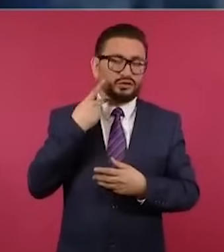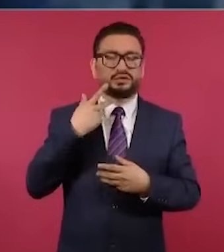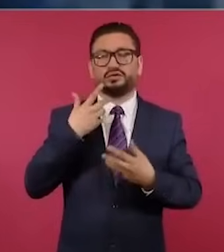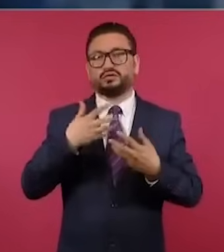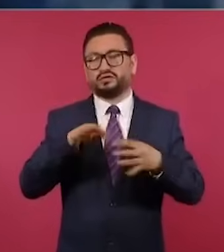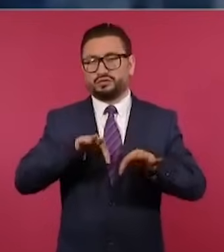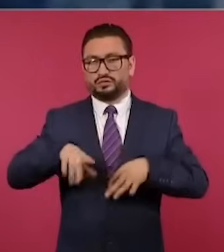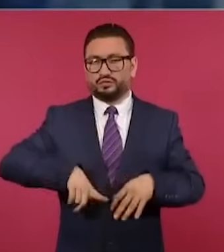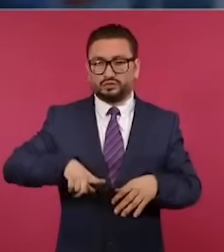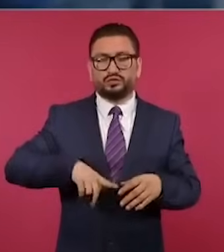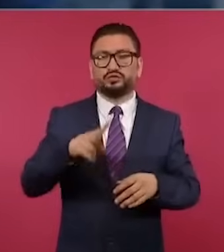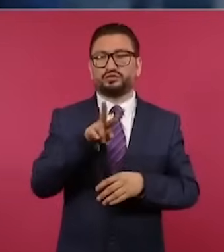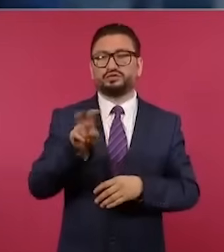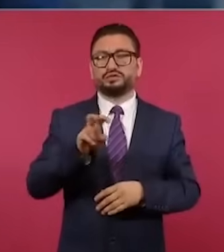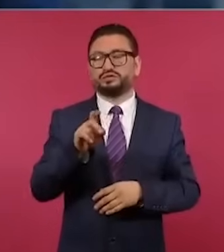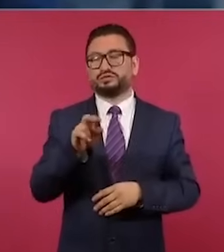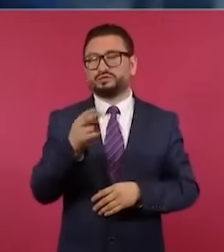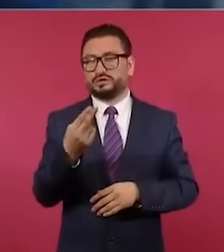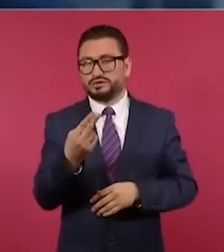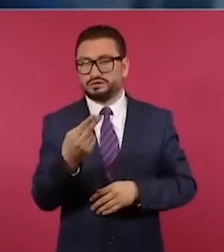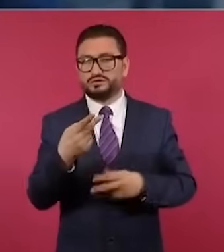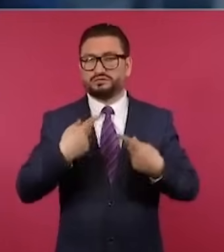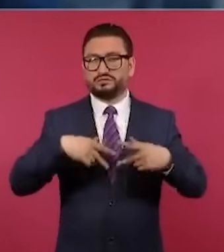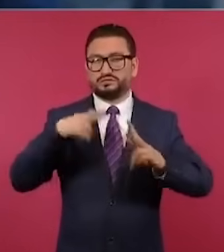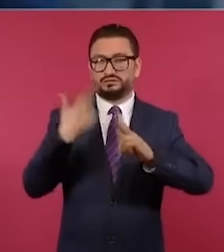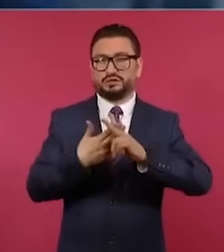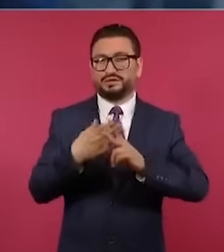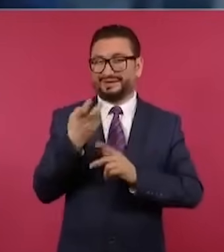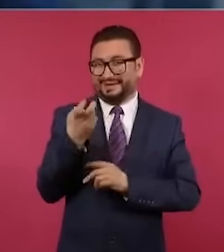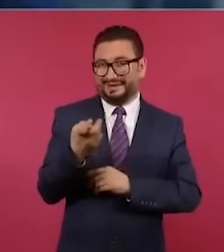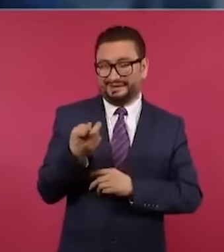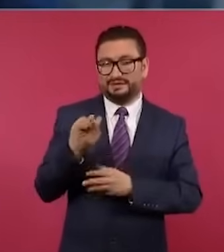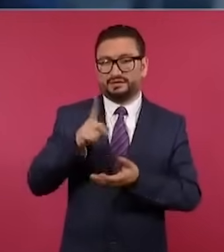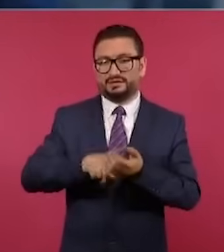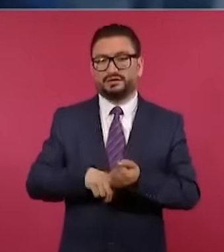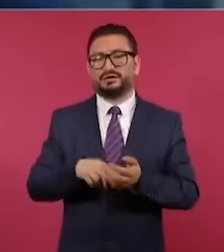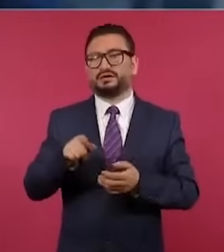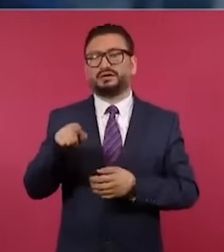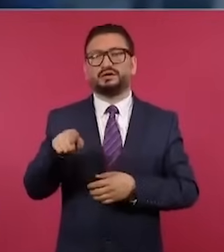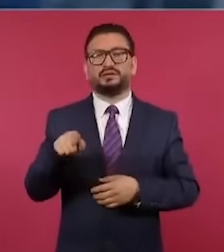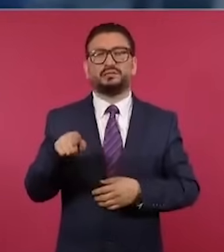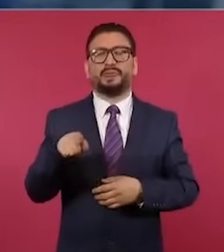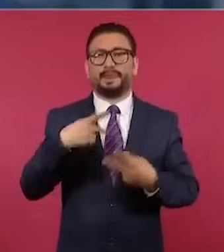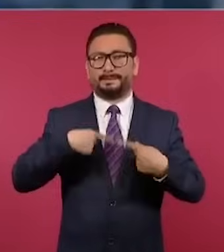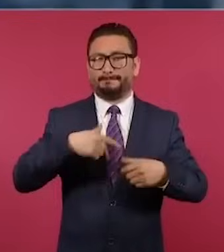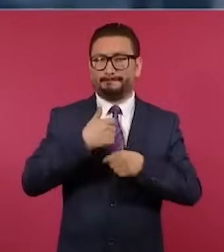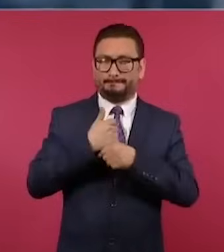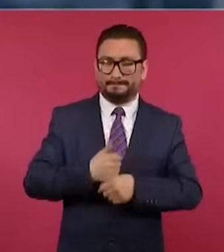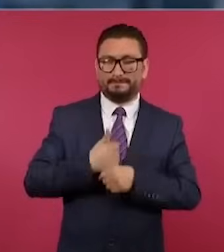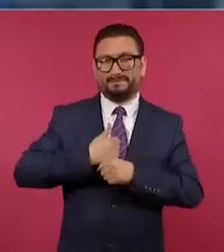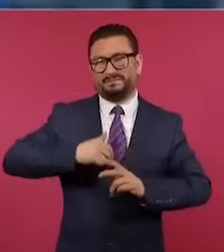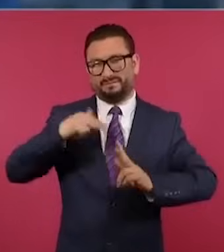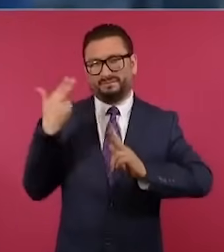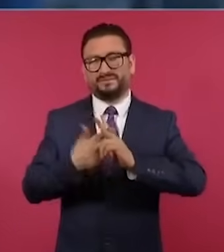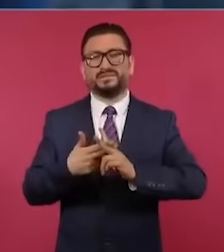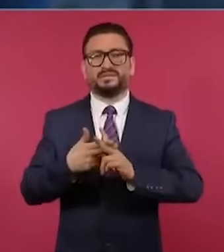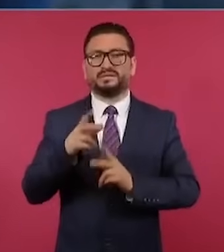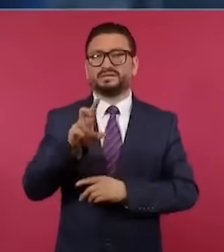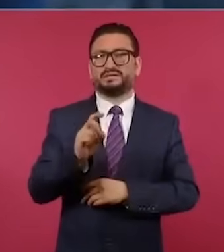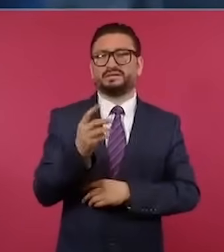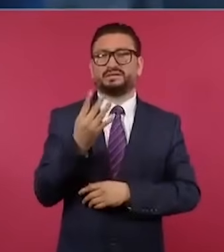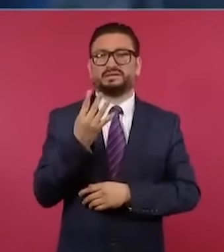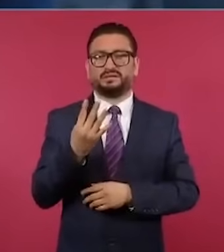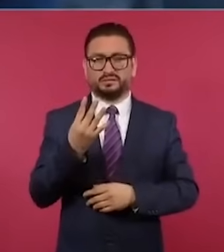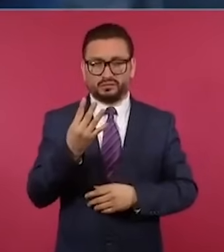ellos, 225 asesinatos. De esos asesinatos, o de esas víctimas de homicidio,